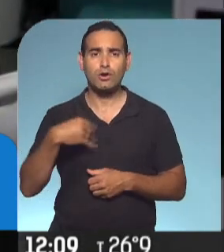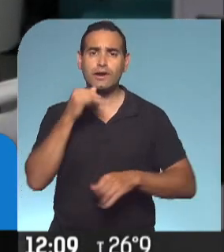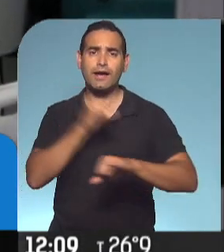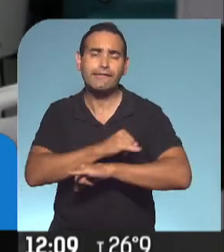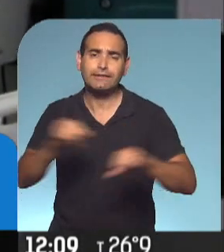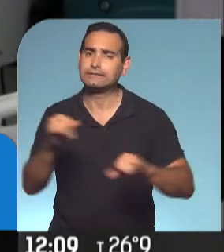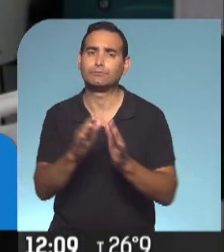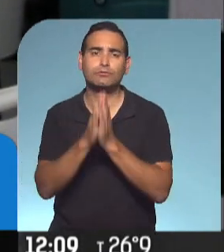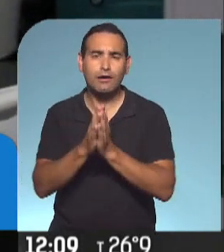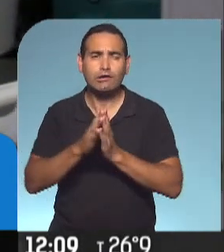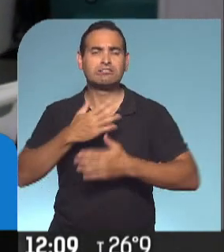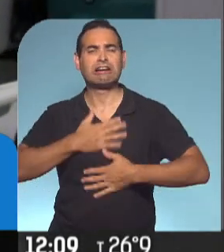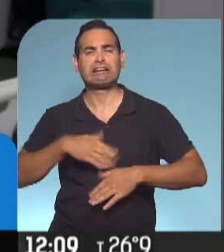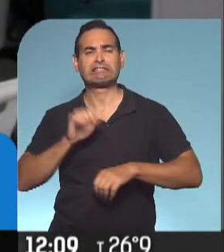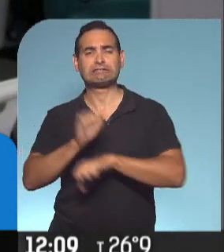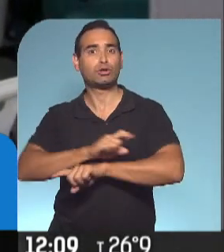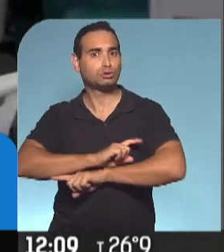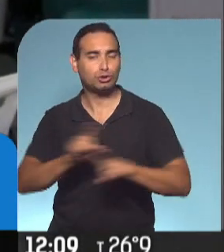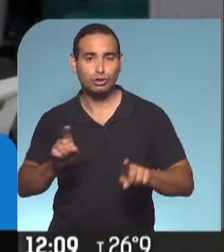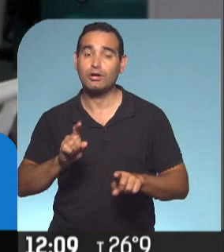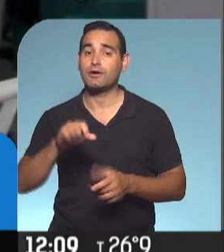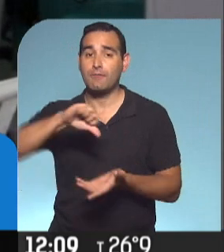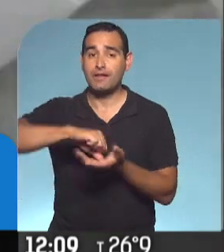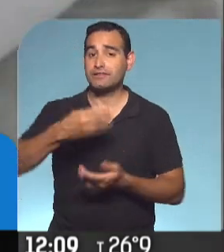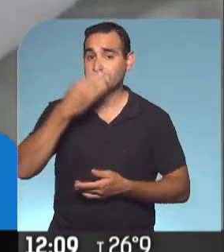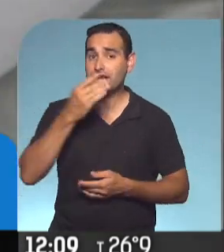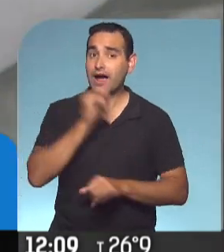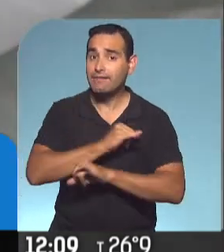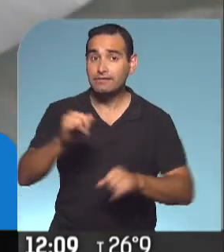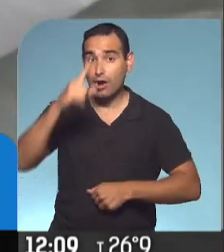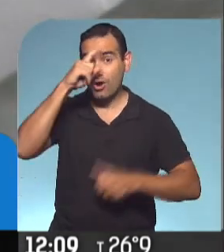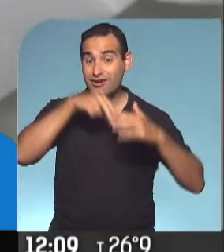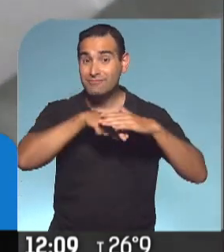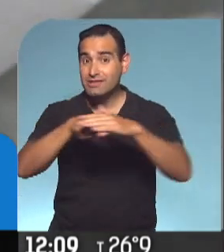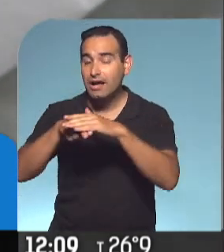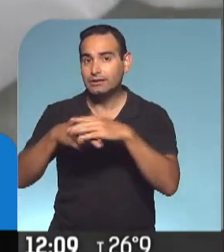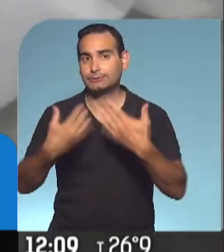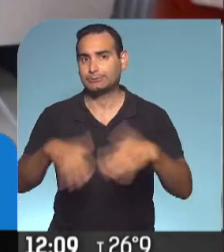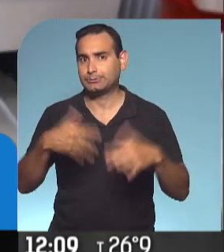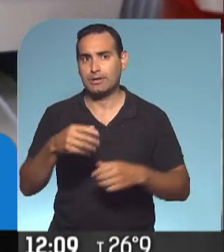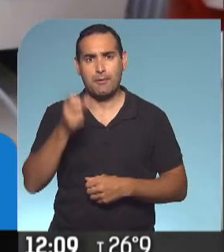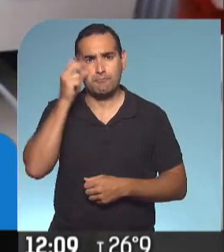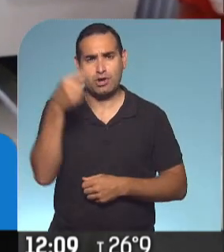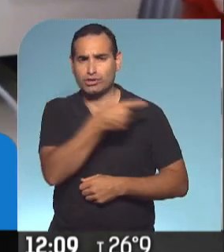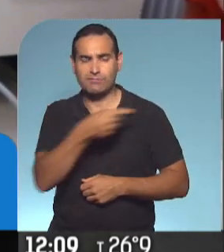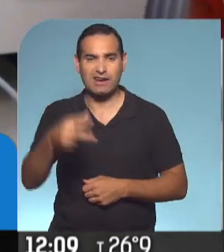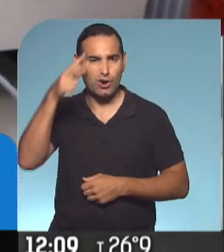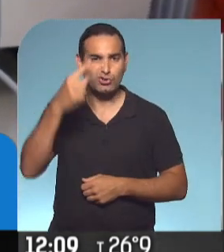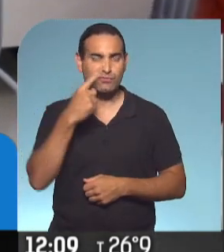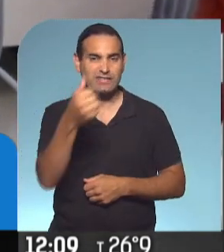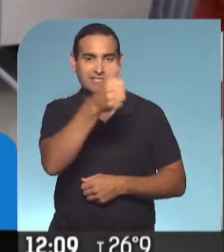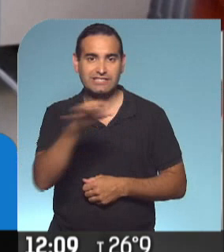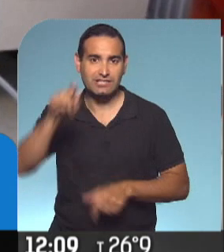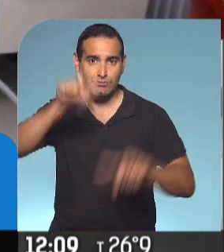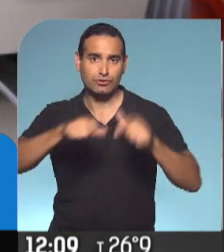población a no relajarse las chicas advirtieron que los hospitales atraviesan su peor semana con 8.600